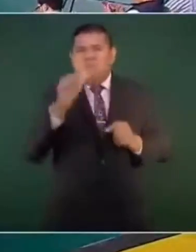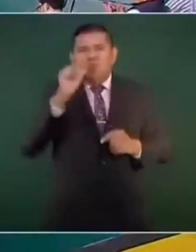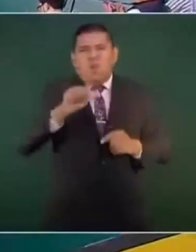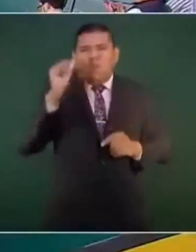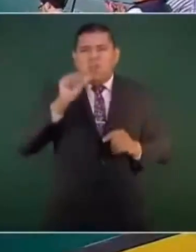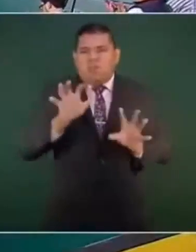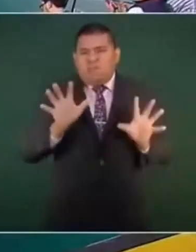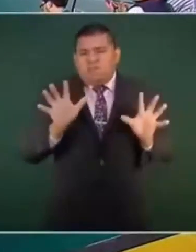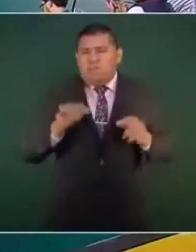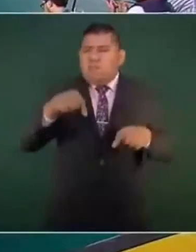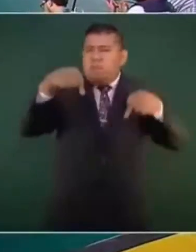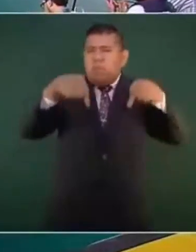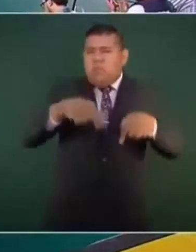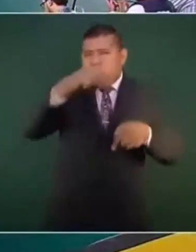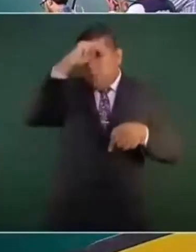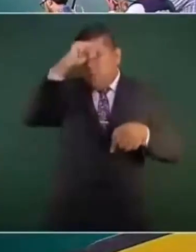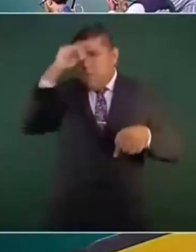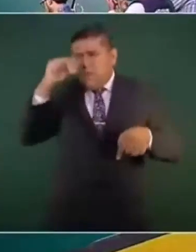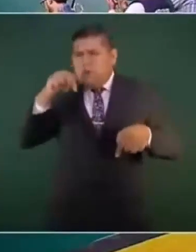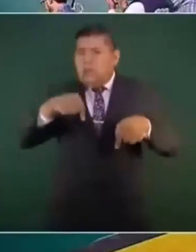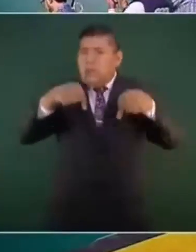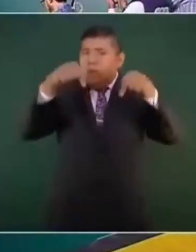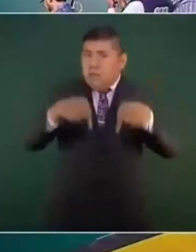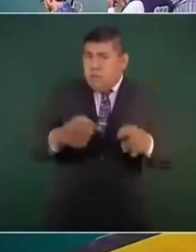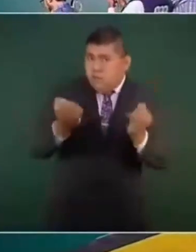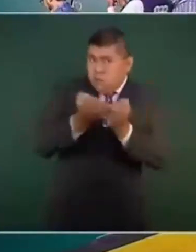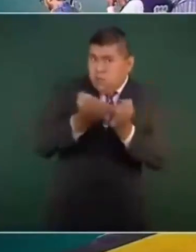Pero esto es Nayarit.